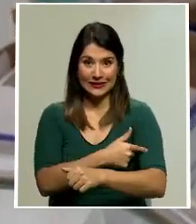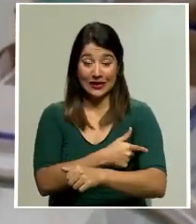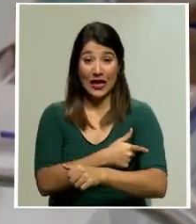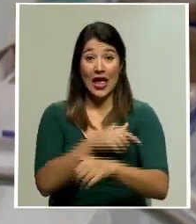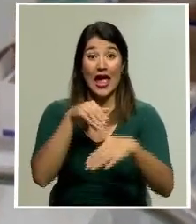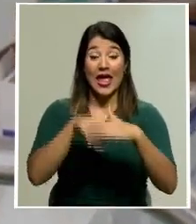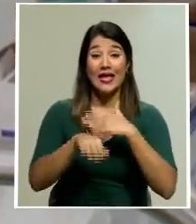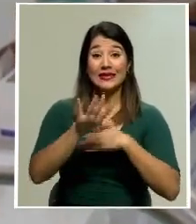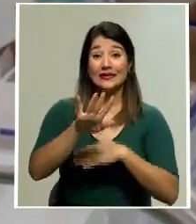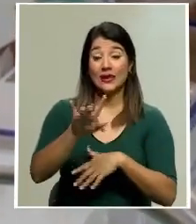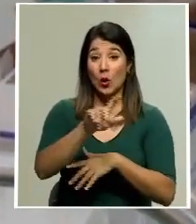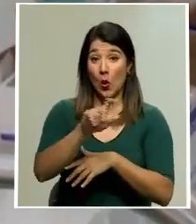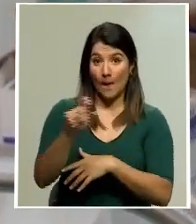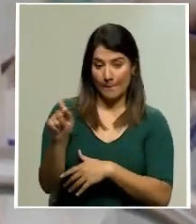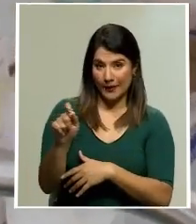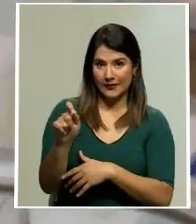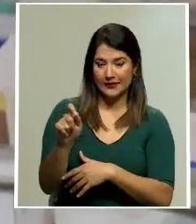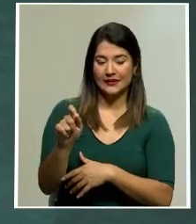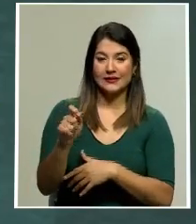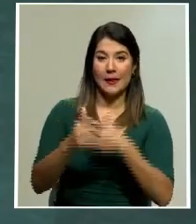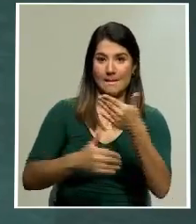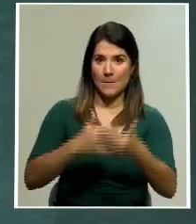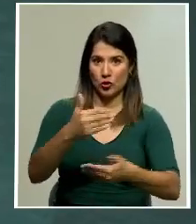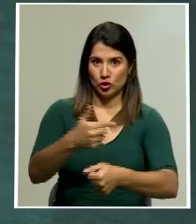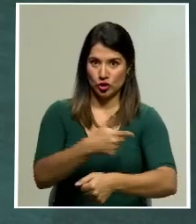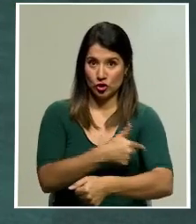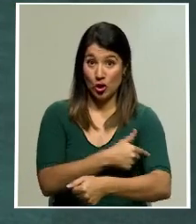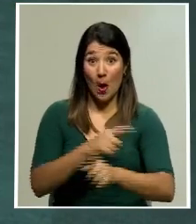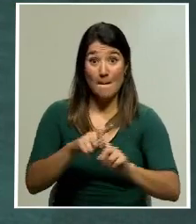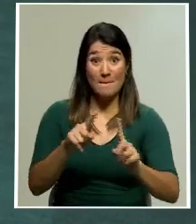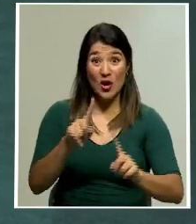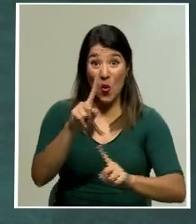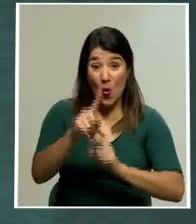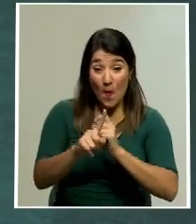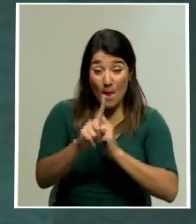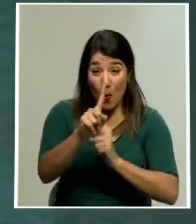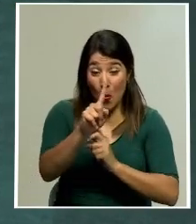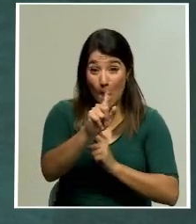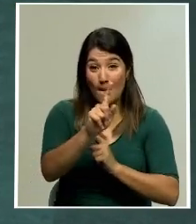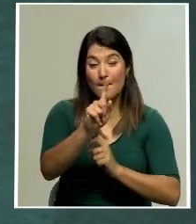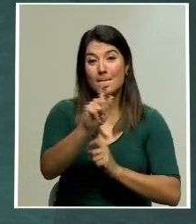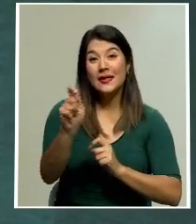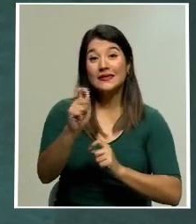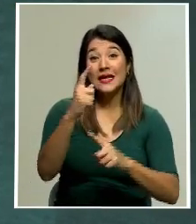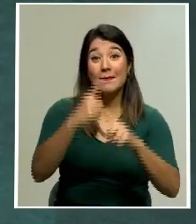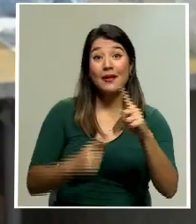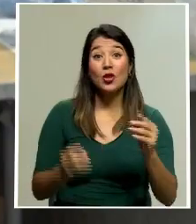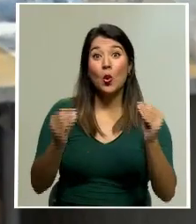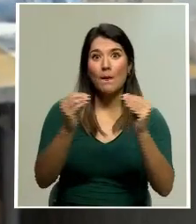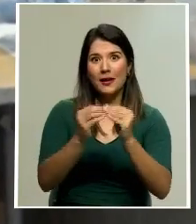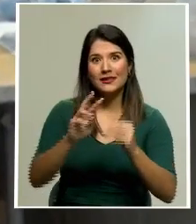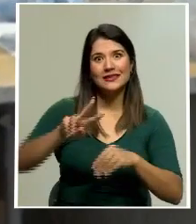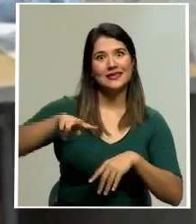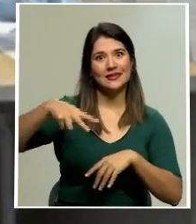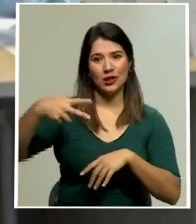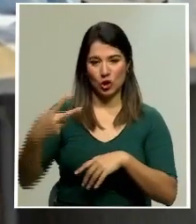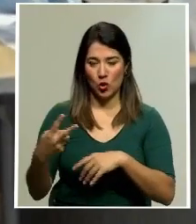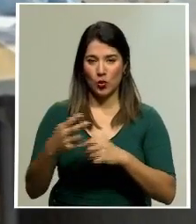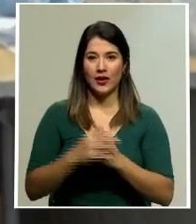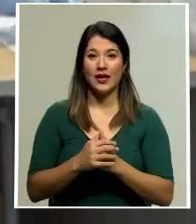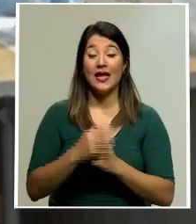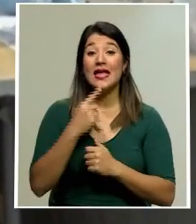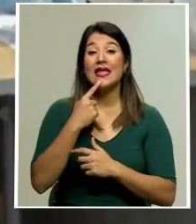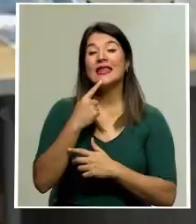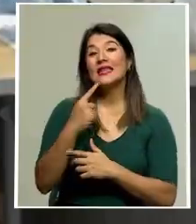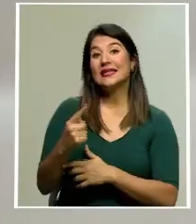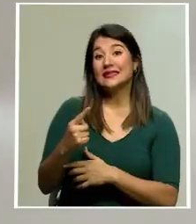de 5 meses de campañas de inmunización, pero solo hizo falta 1 mes y medio para duplicar esta cifra. Según un recuento de la